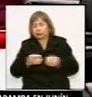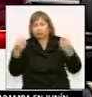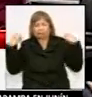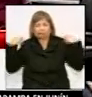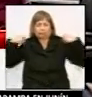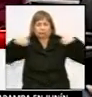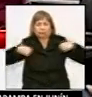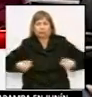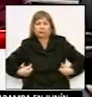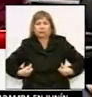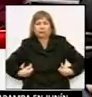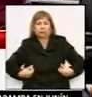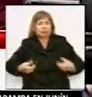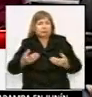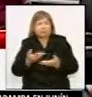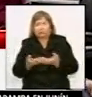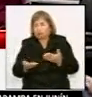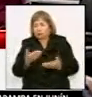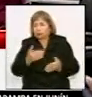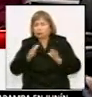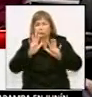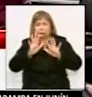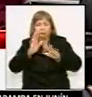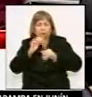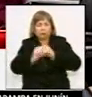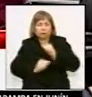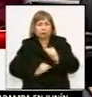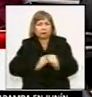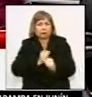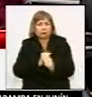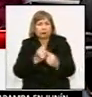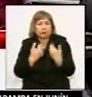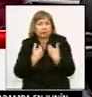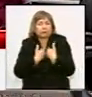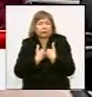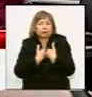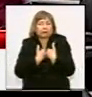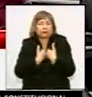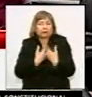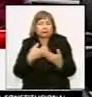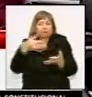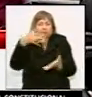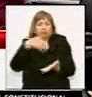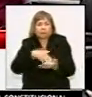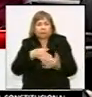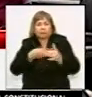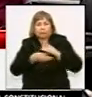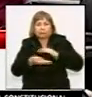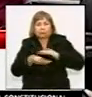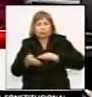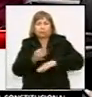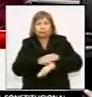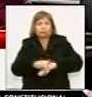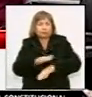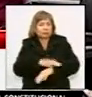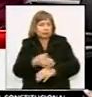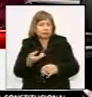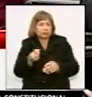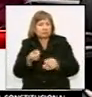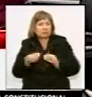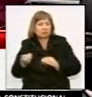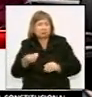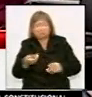mochila, con el pasivo de esos 10 años en los que tiene que haberse enquistado la corrupción, tanto en el